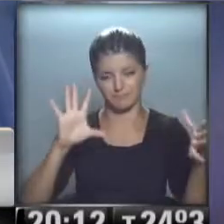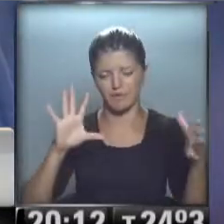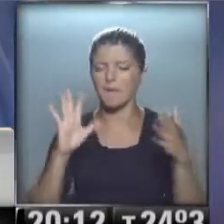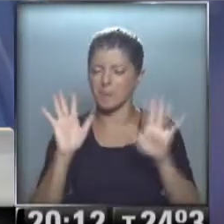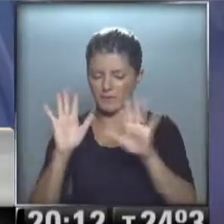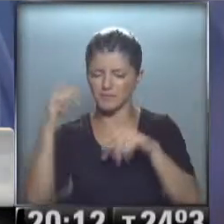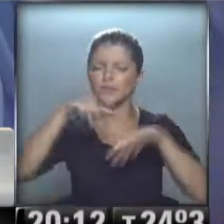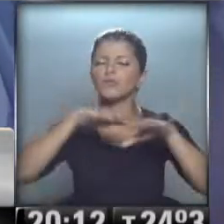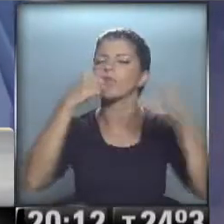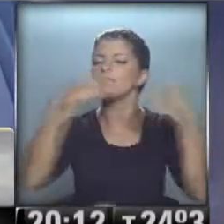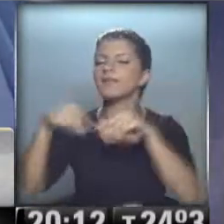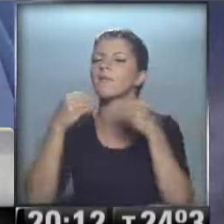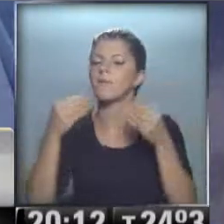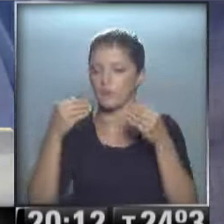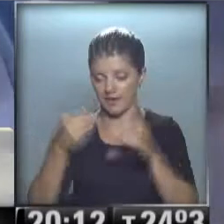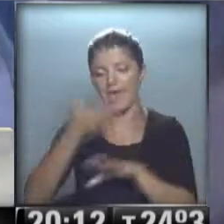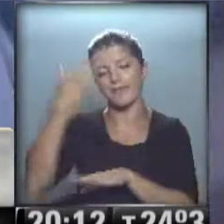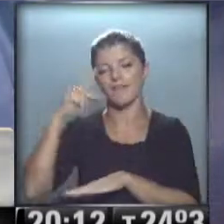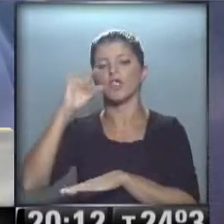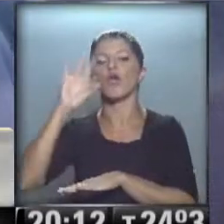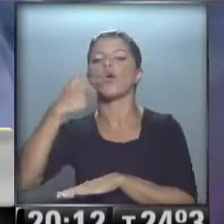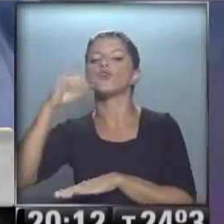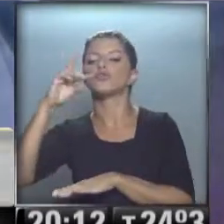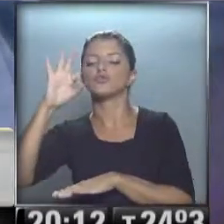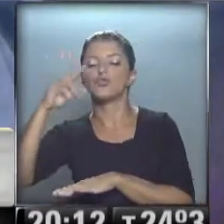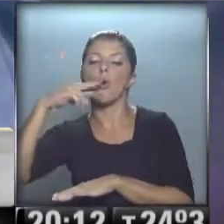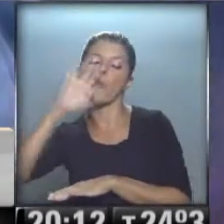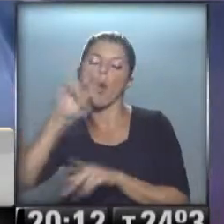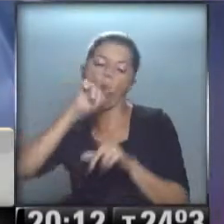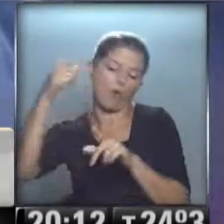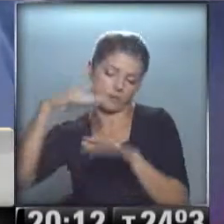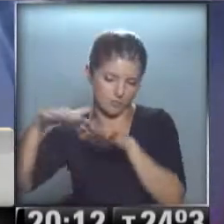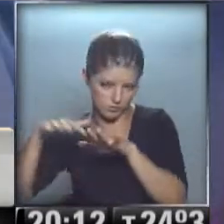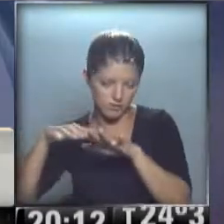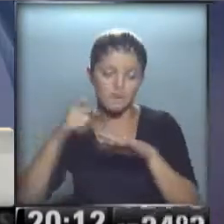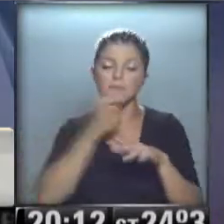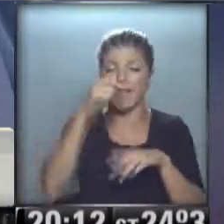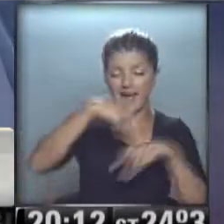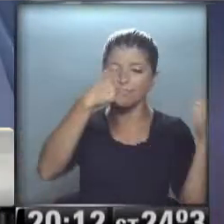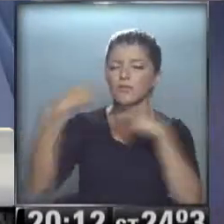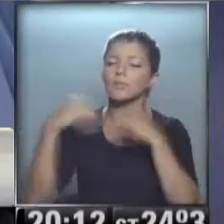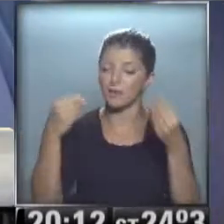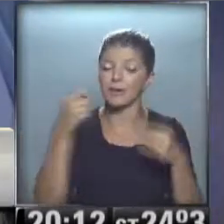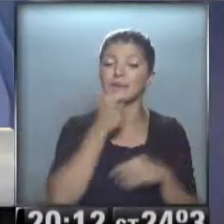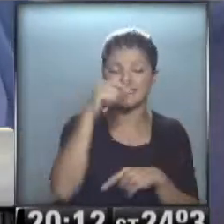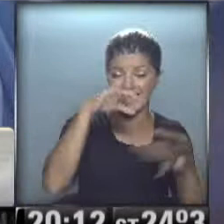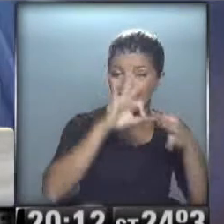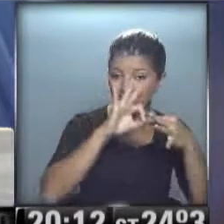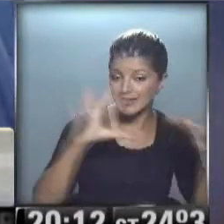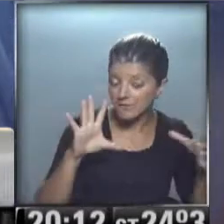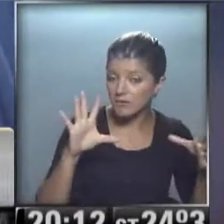diferencia en este caso de Kosovo o de otros casos como el de Cataluña, si declara la independencia, es que la provincia de